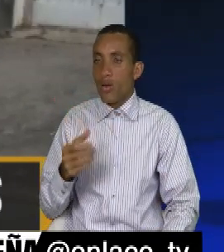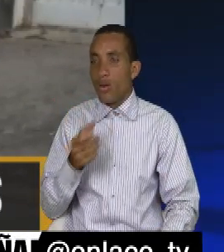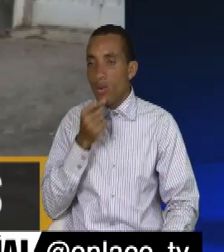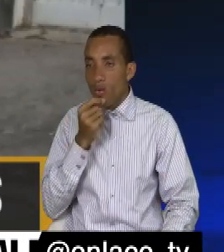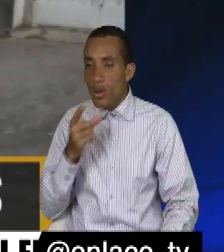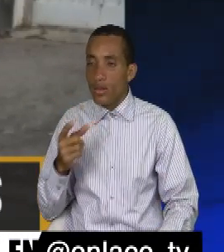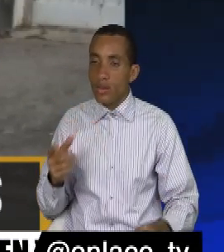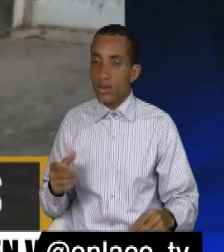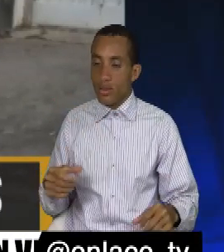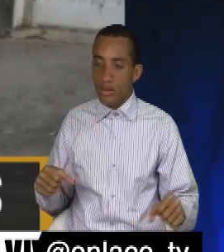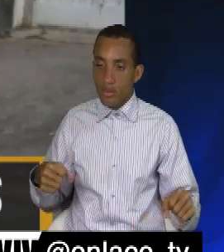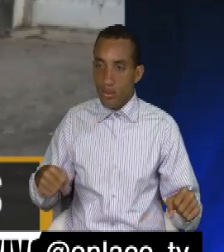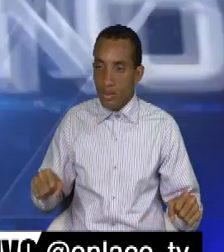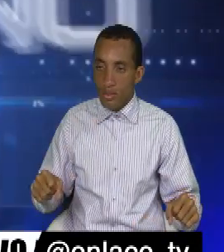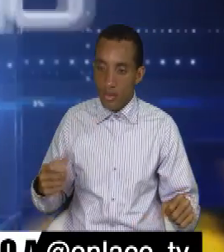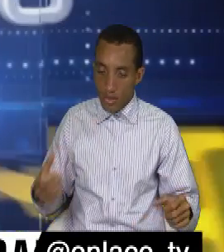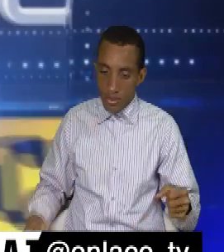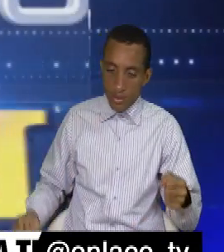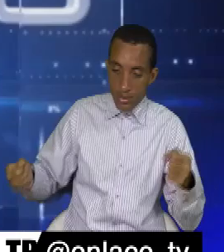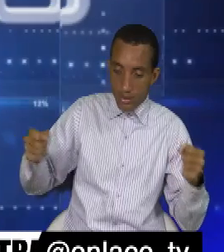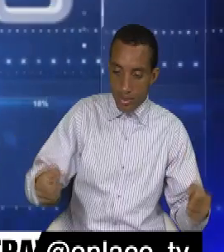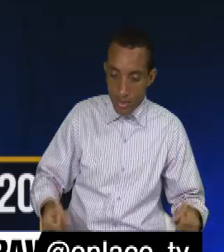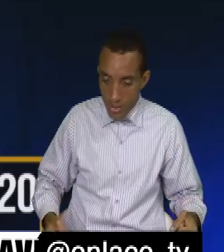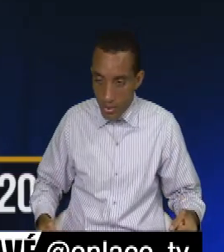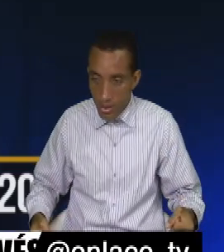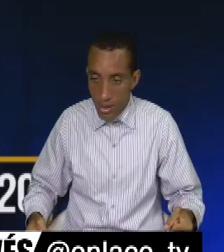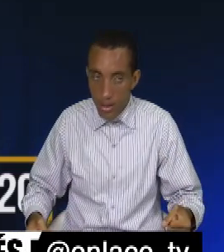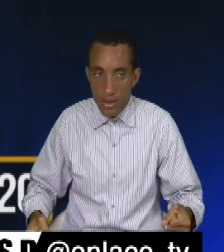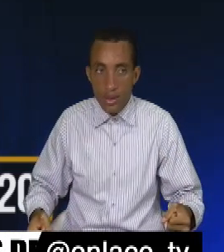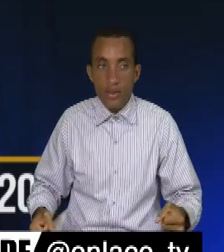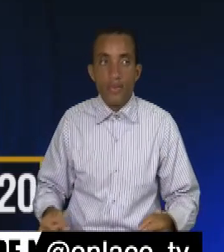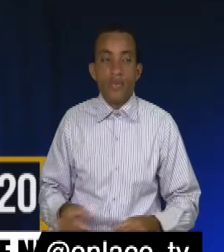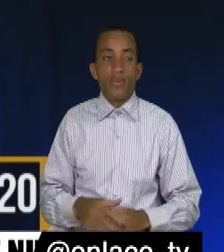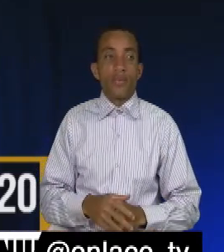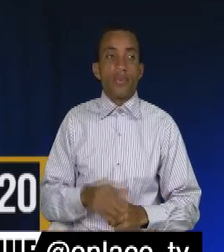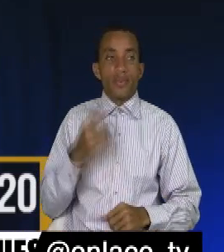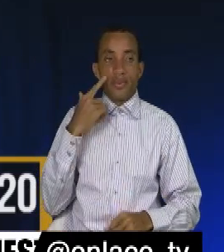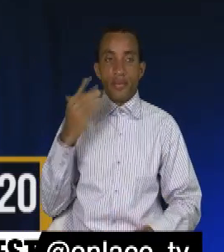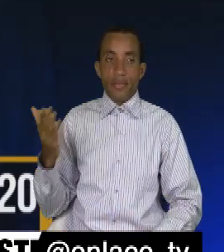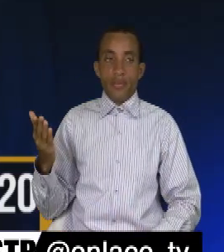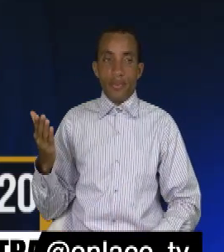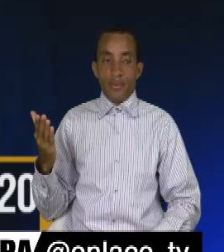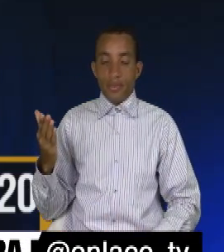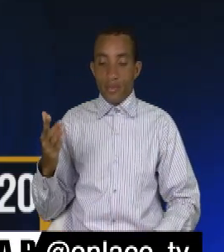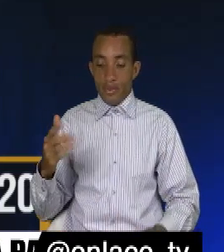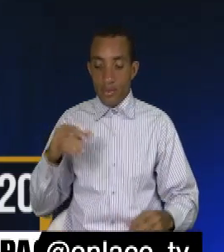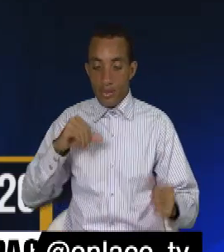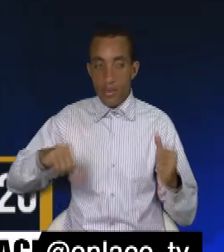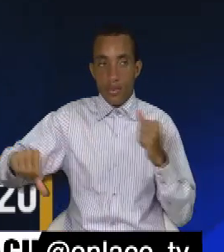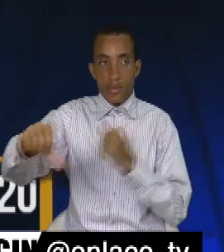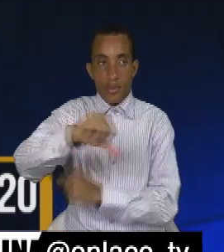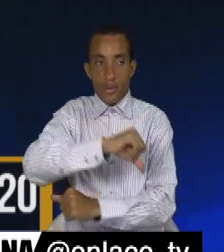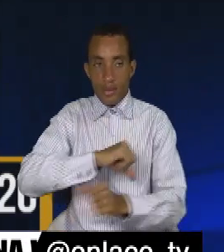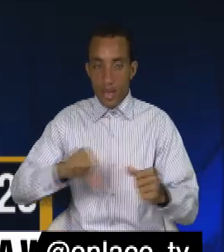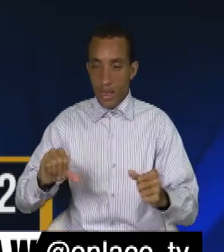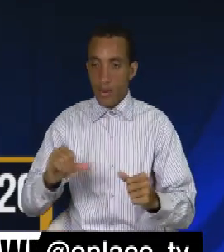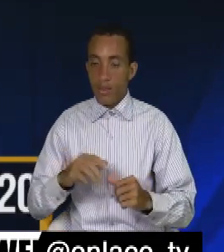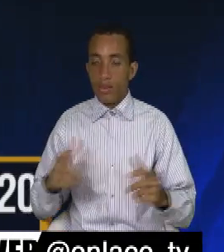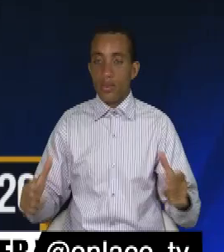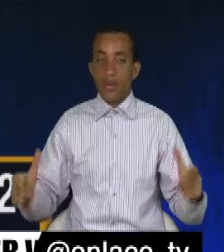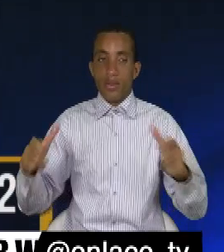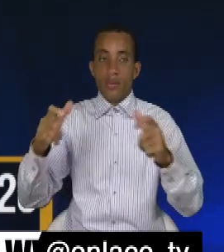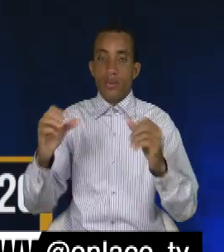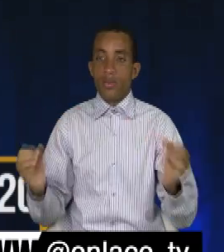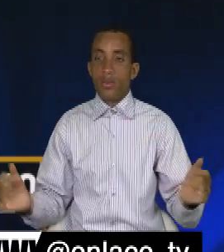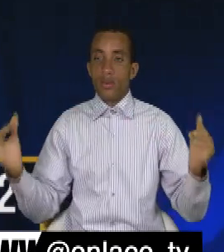la motocicleta en la carreta. Y finalmente en el Parque a la Vida los rufinos hacen de las suyas arrojando basuras por doquier como